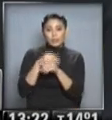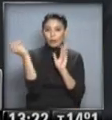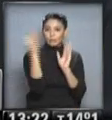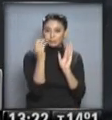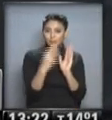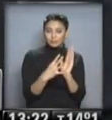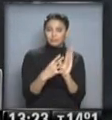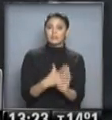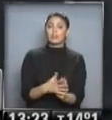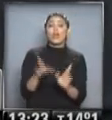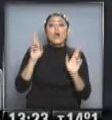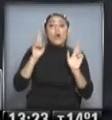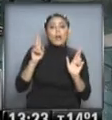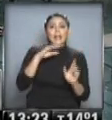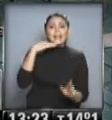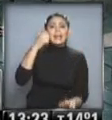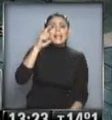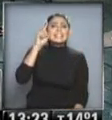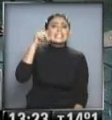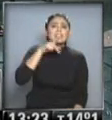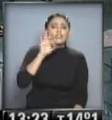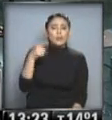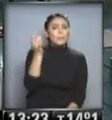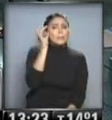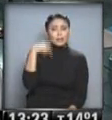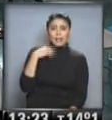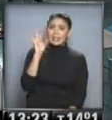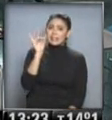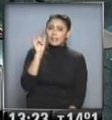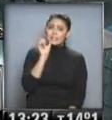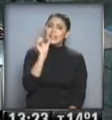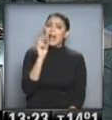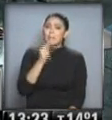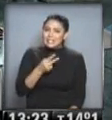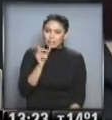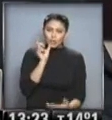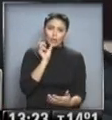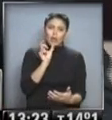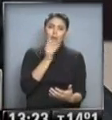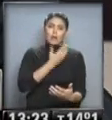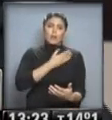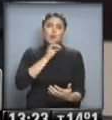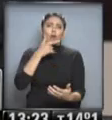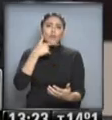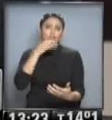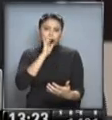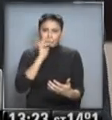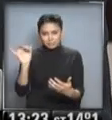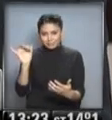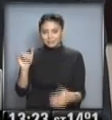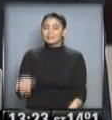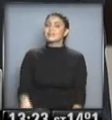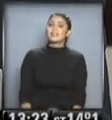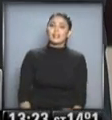comunicado Cómo no Ojalá que Jacinto me perdone si es bastante complicado el apellido Jacinto Francisco osov nicar